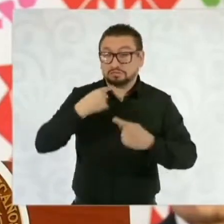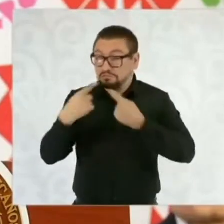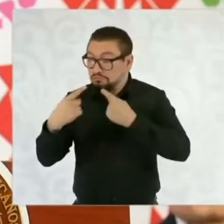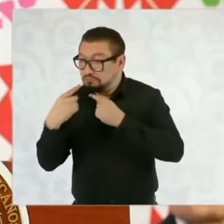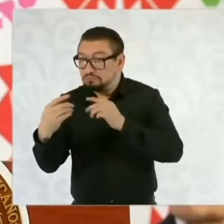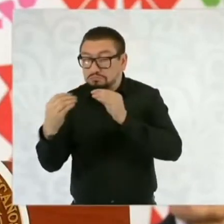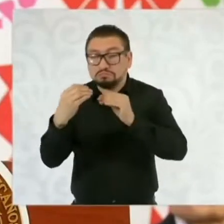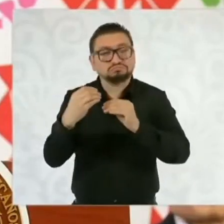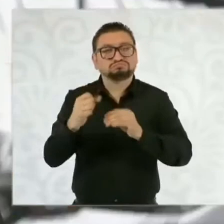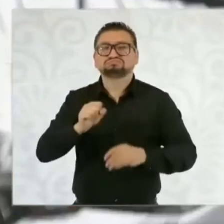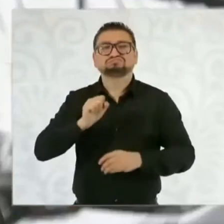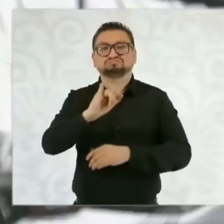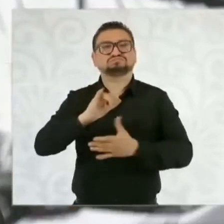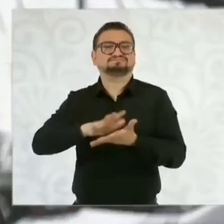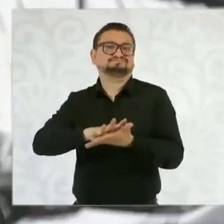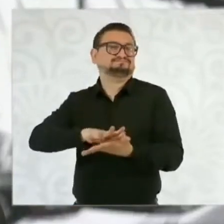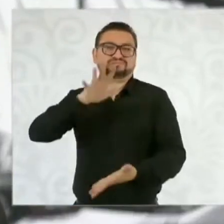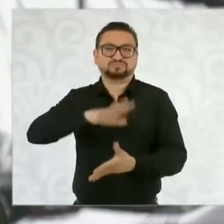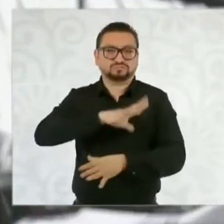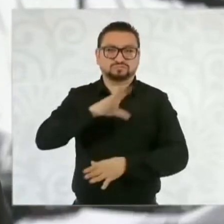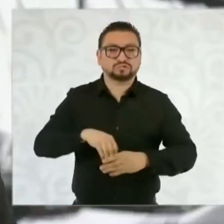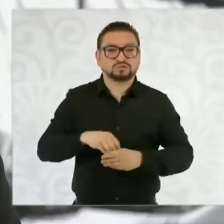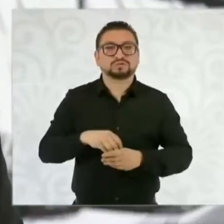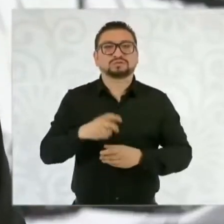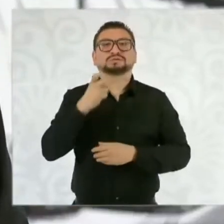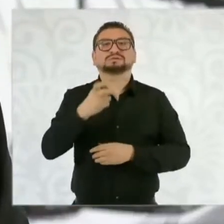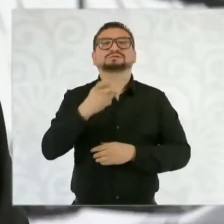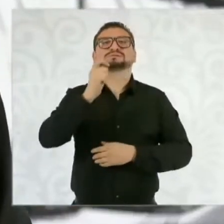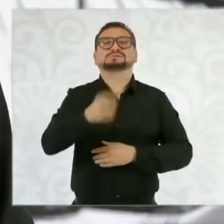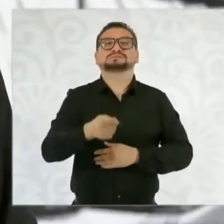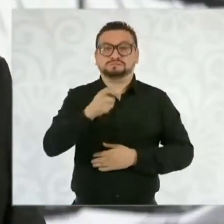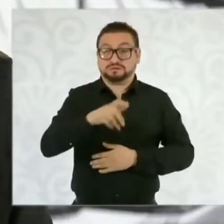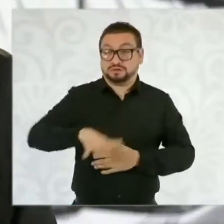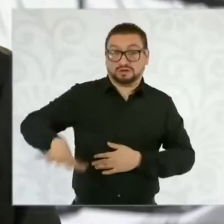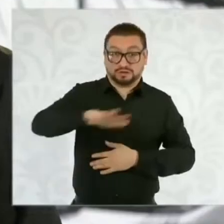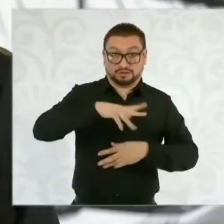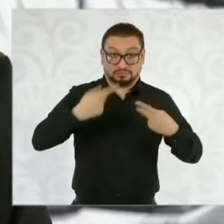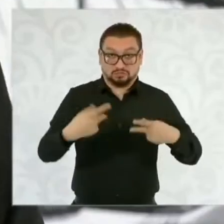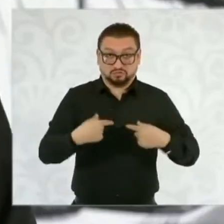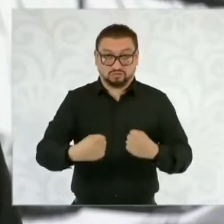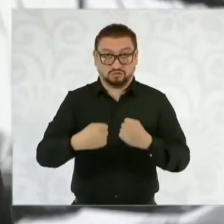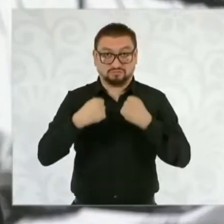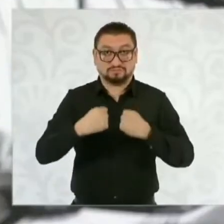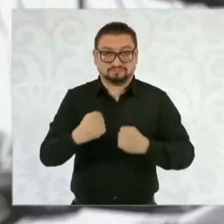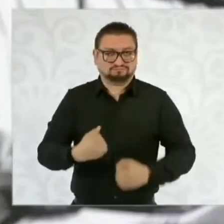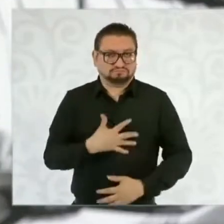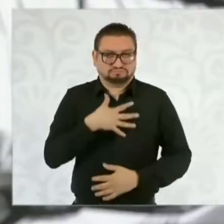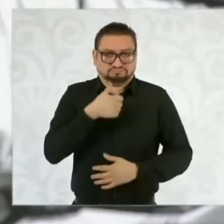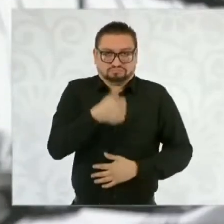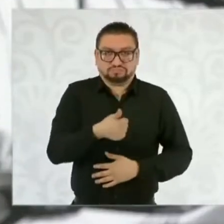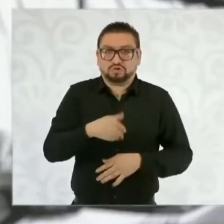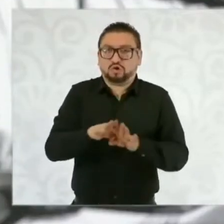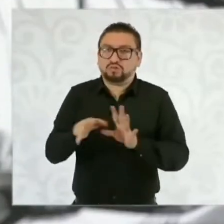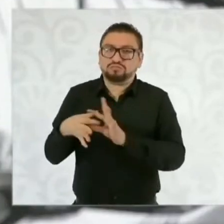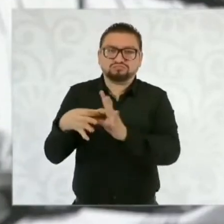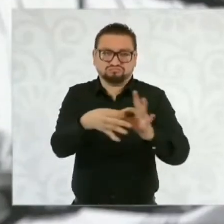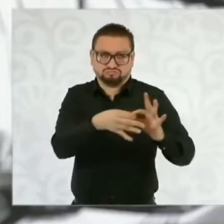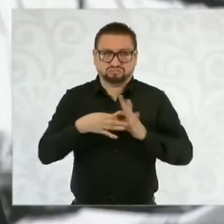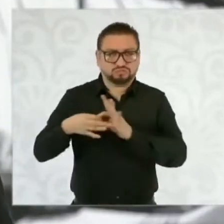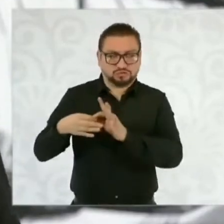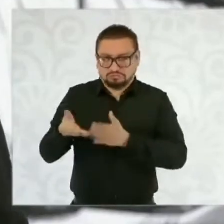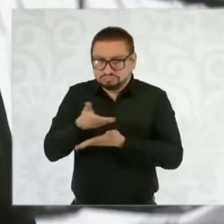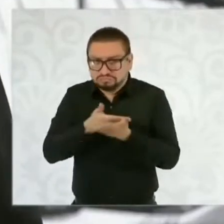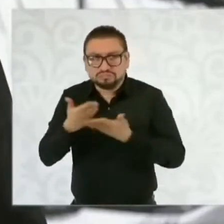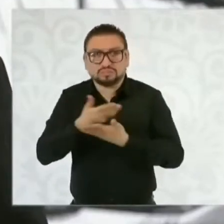con ello queda demostrado que la base del bienestar de un pueblo es la visión de una prosperidad compartida donde haya un México